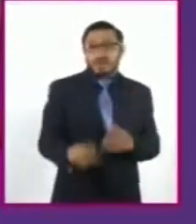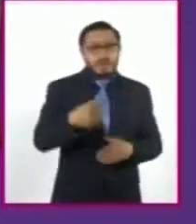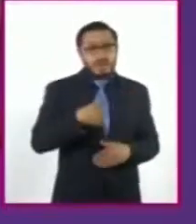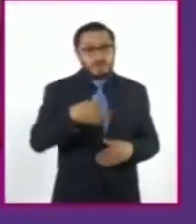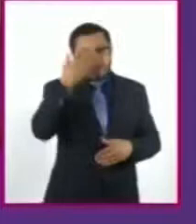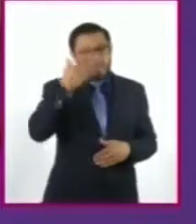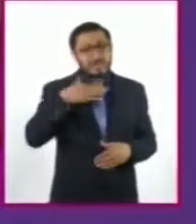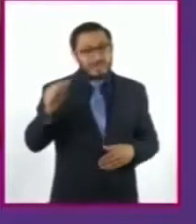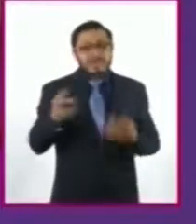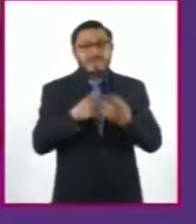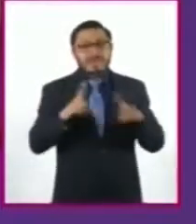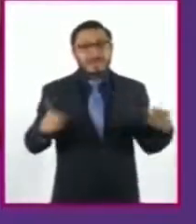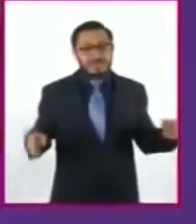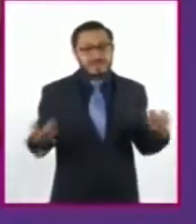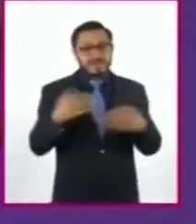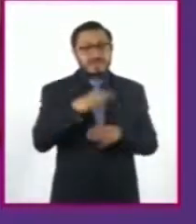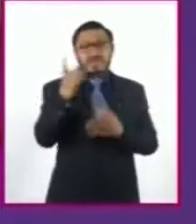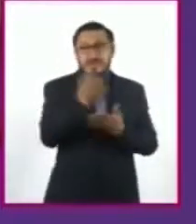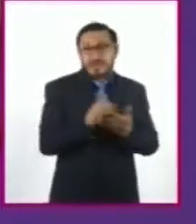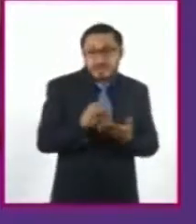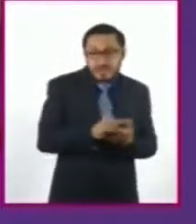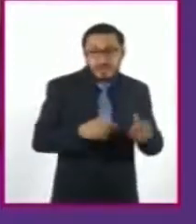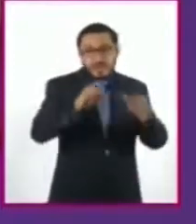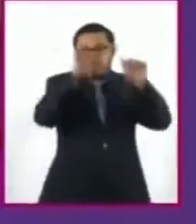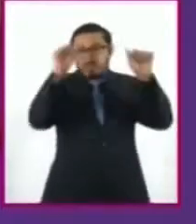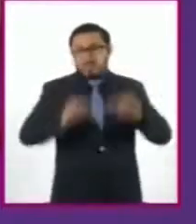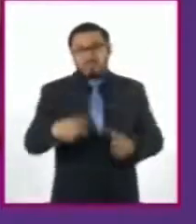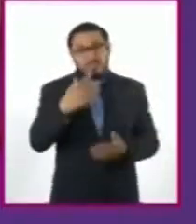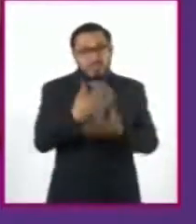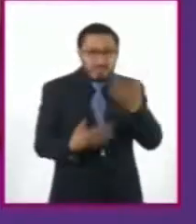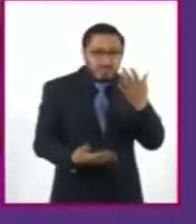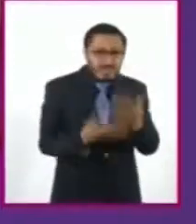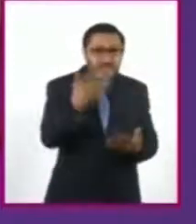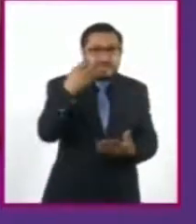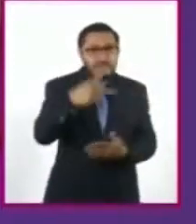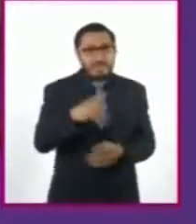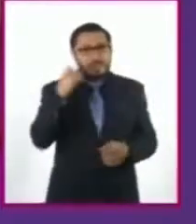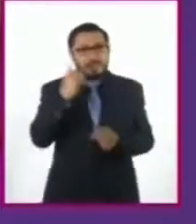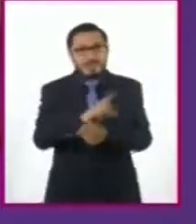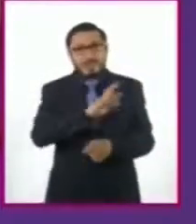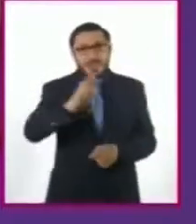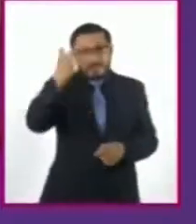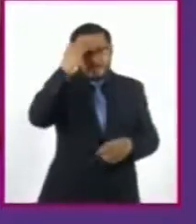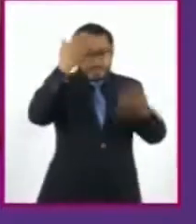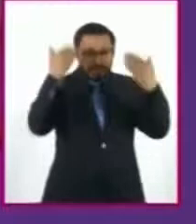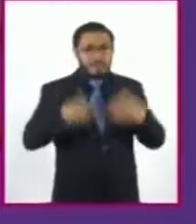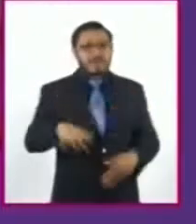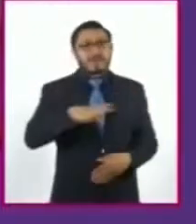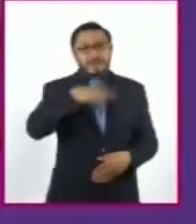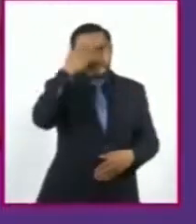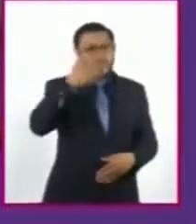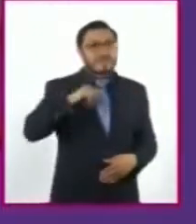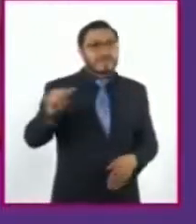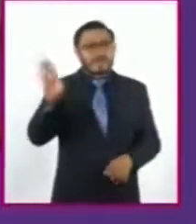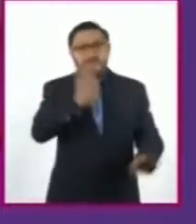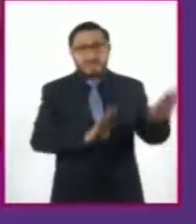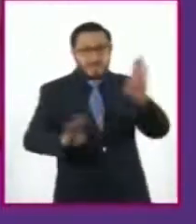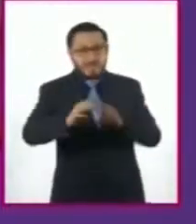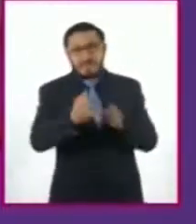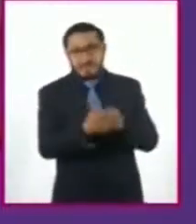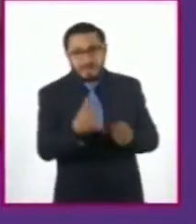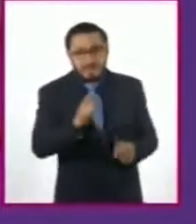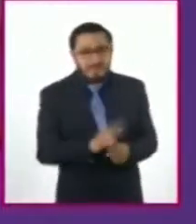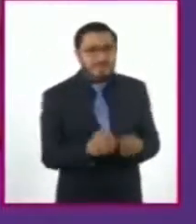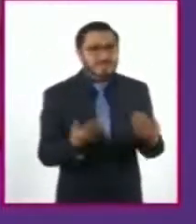habilidades ya desarrolladas en el dibujo y artes manuales, pero he notado y reconozco que tengo potencial en áreas biológicas y sociales